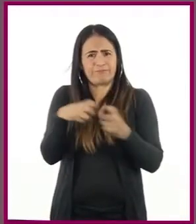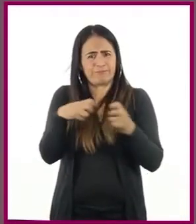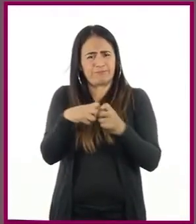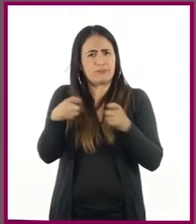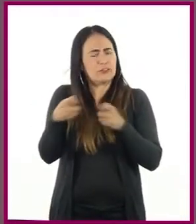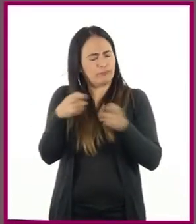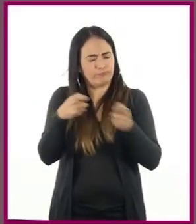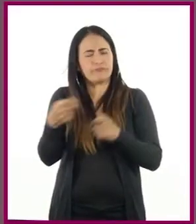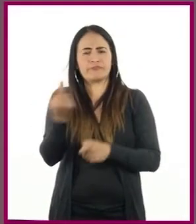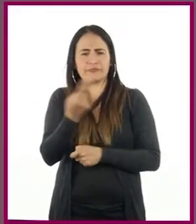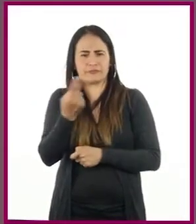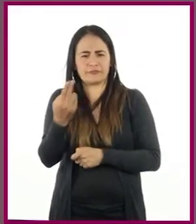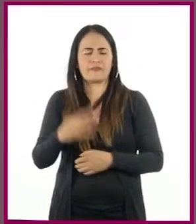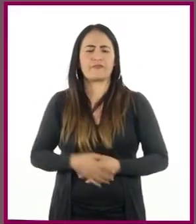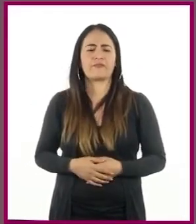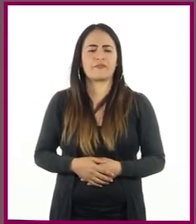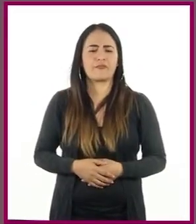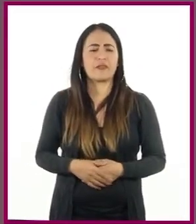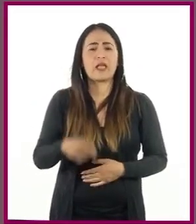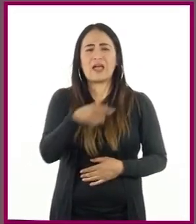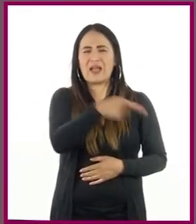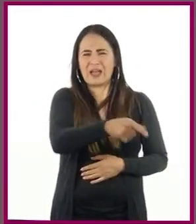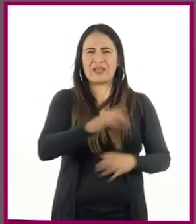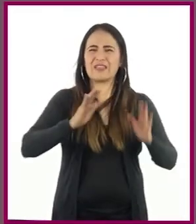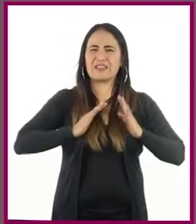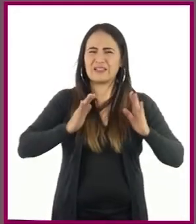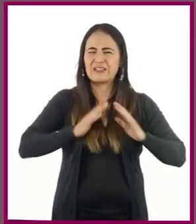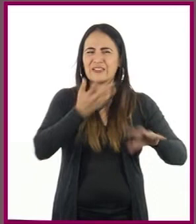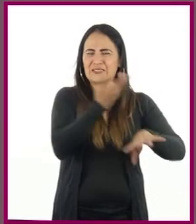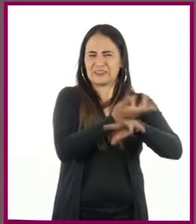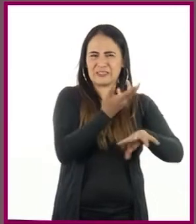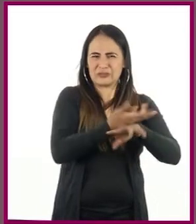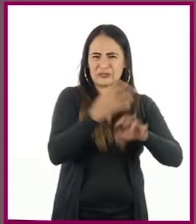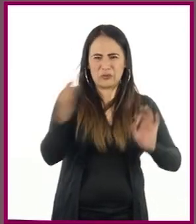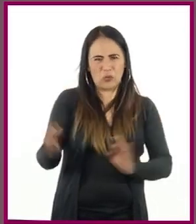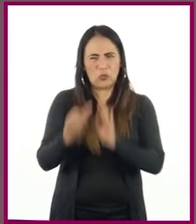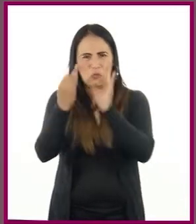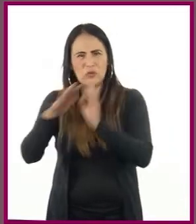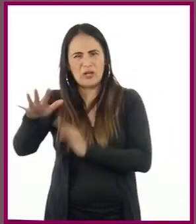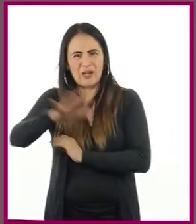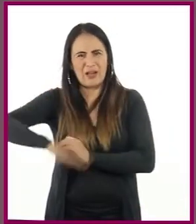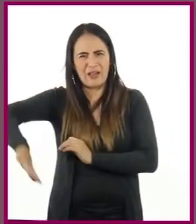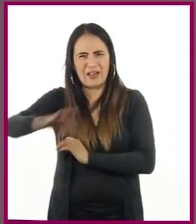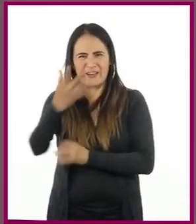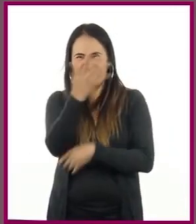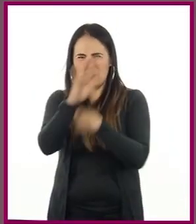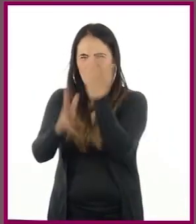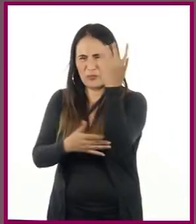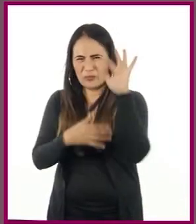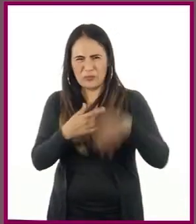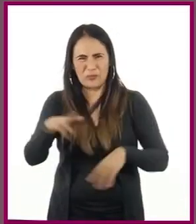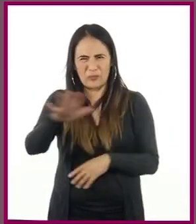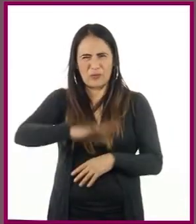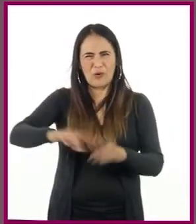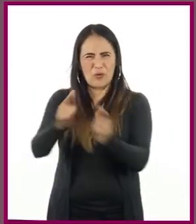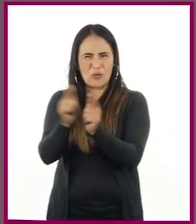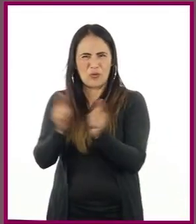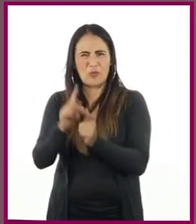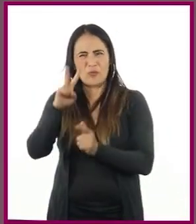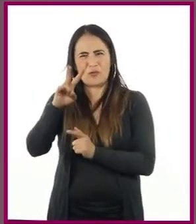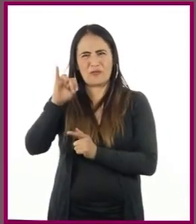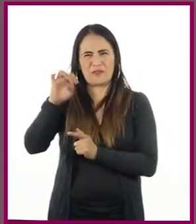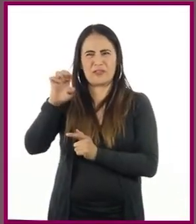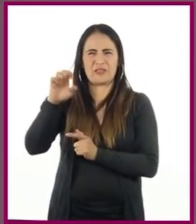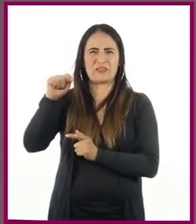Debido a la dificultad que tenían las tropas norteamericanas para enfrentarse a los vietnamitas refugiados en las junglas, se efectuaron